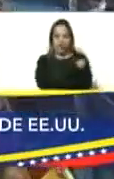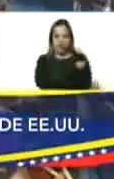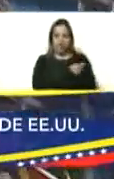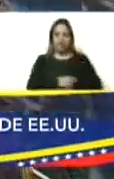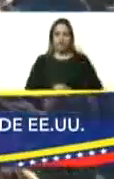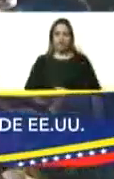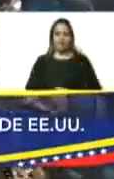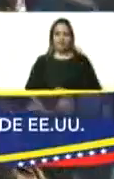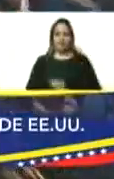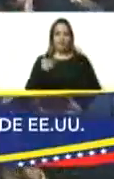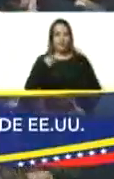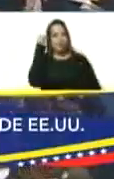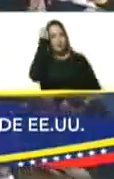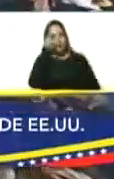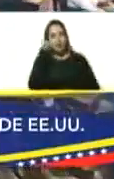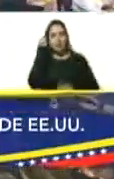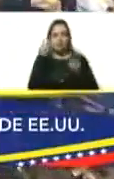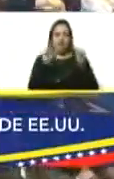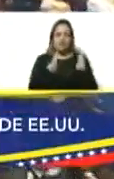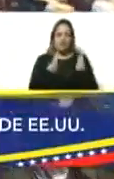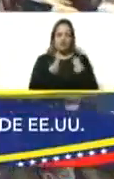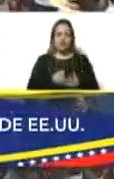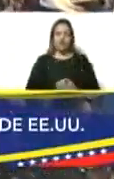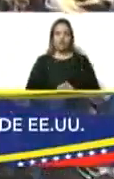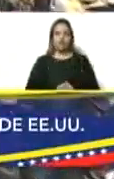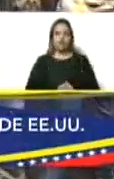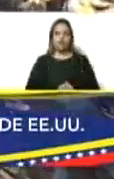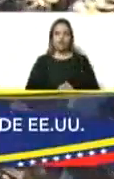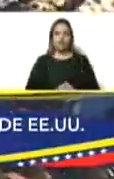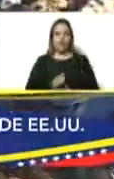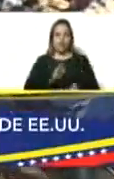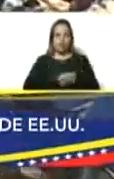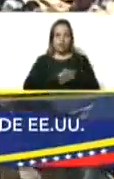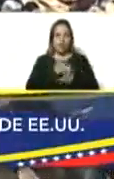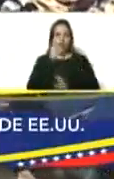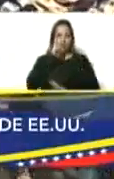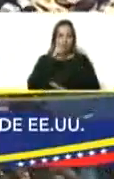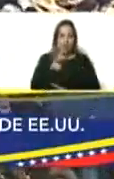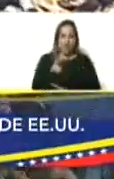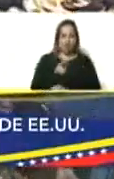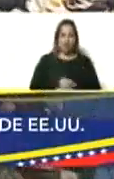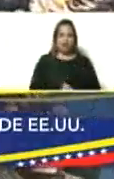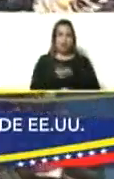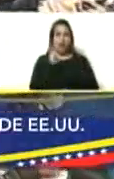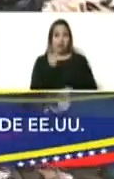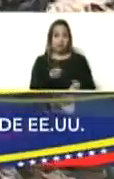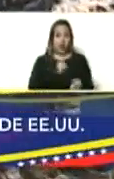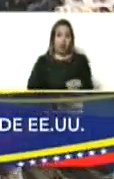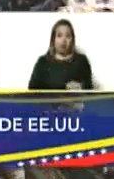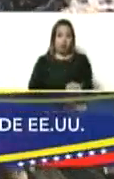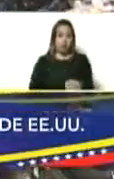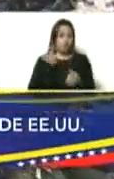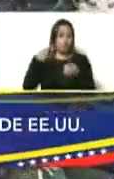Yo me he puesto a pensar mucho, porque veo que los casos crecen en muchas partes del